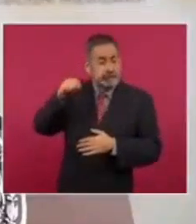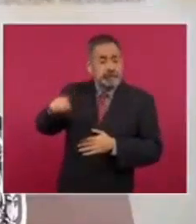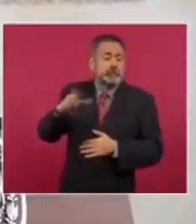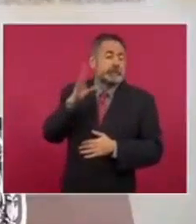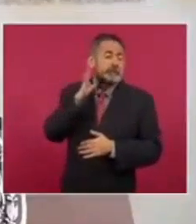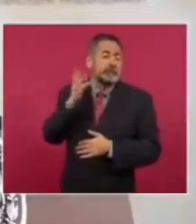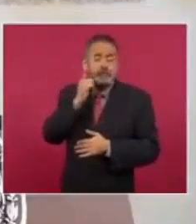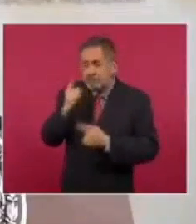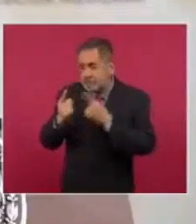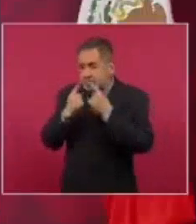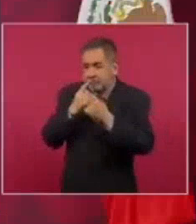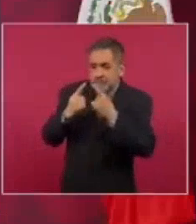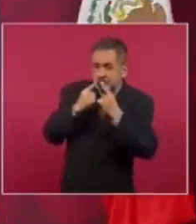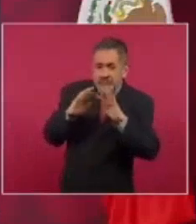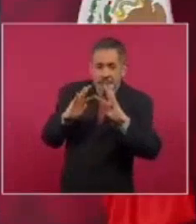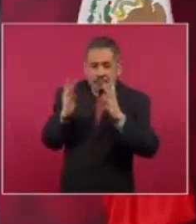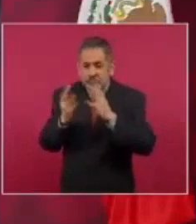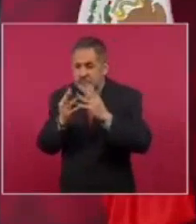cámara de diputados